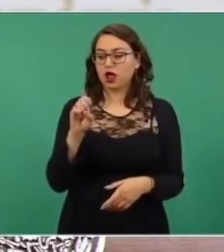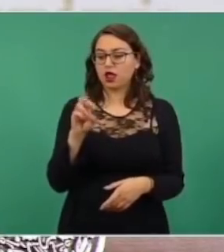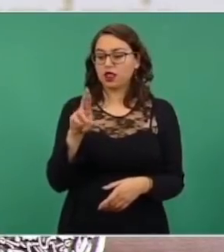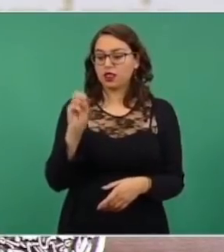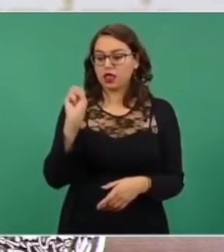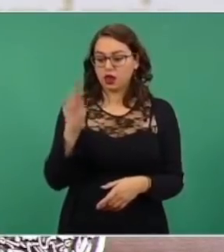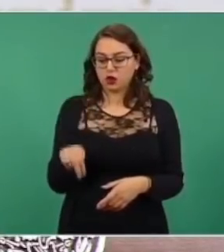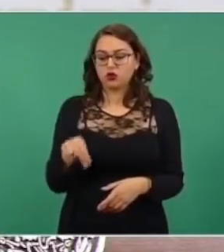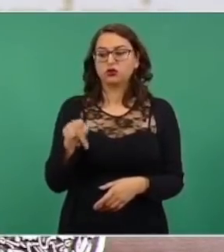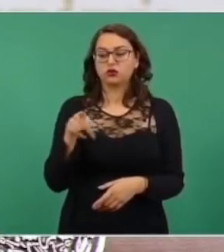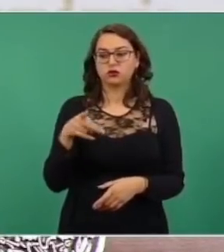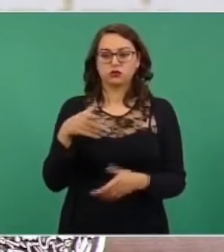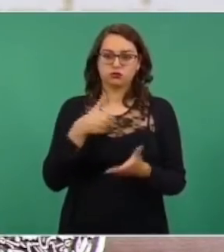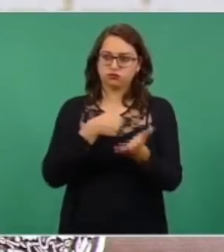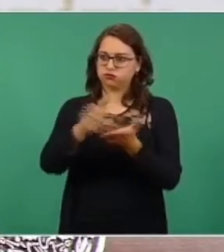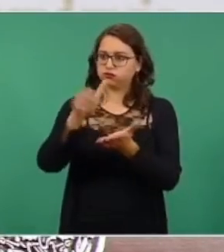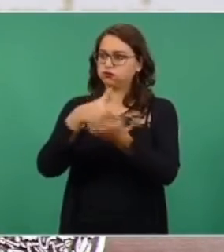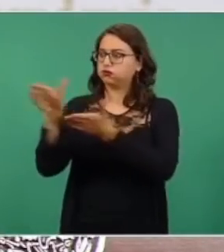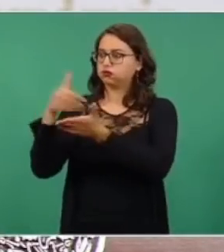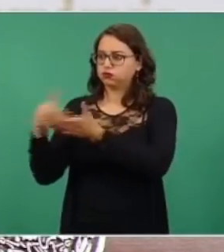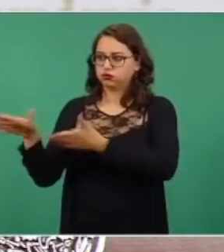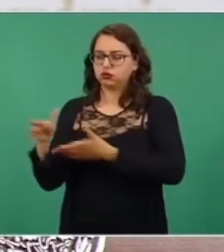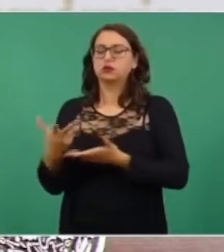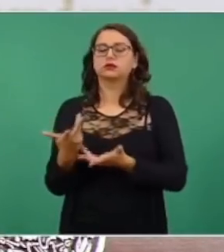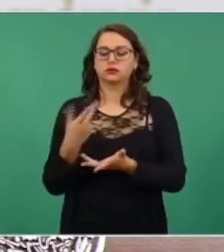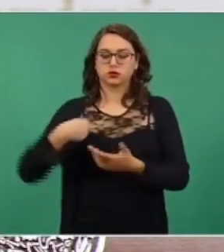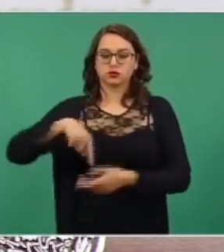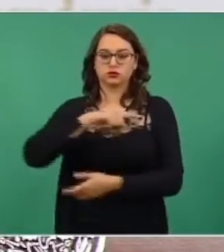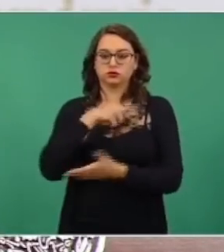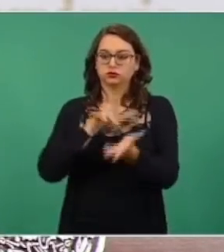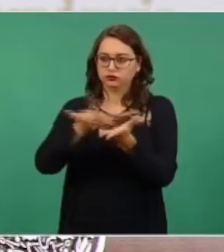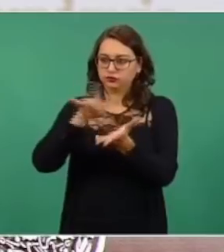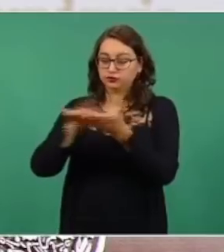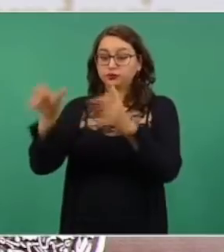Jesús tiene esa encomienda.